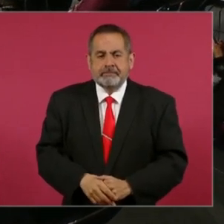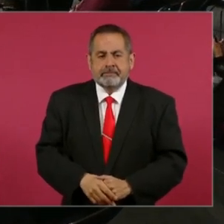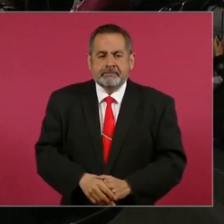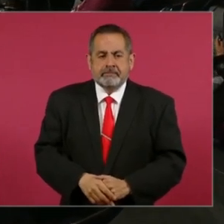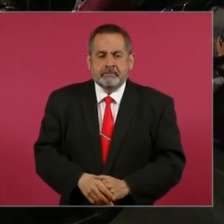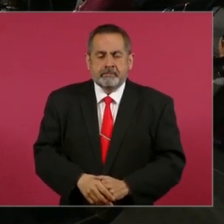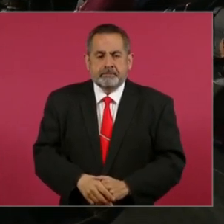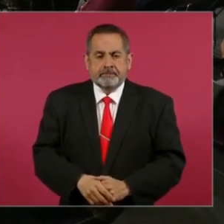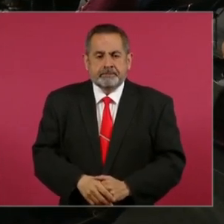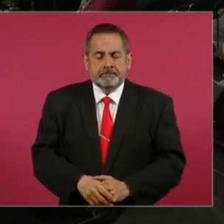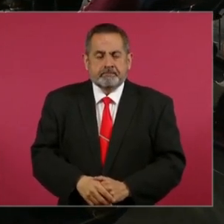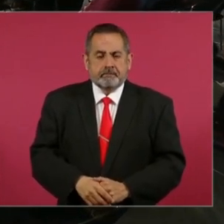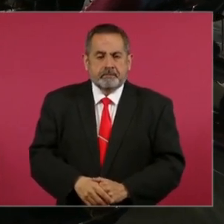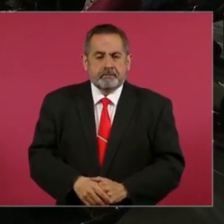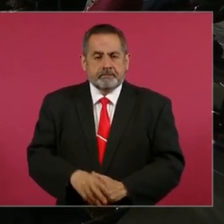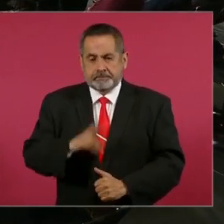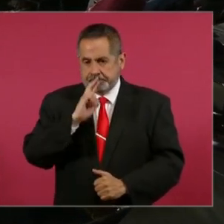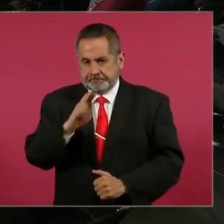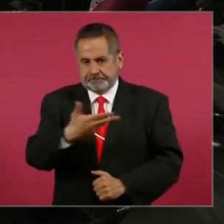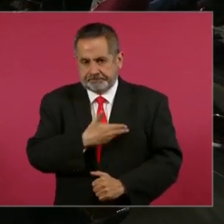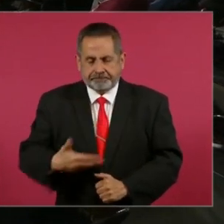que todo eso se va a ir